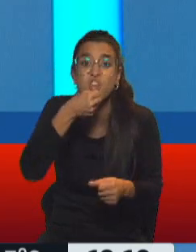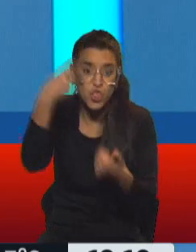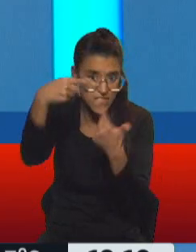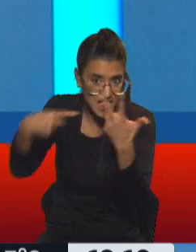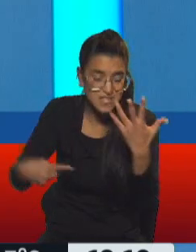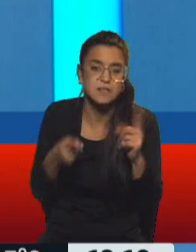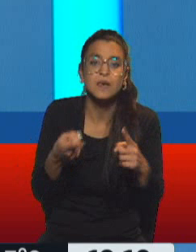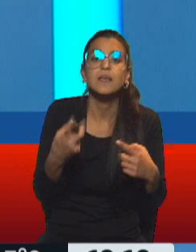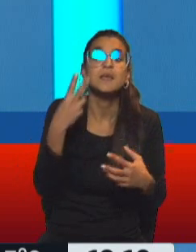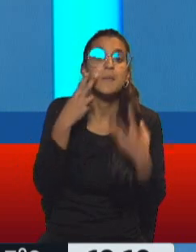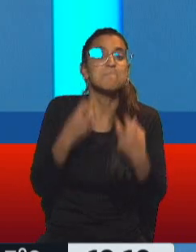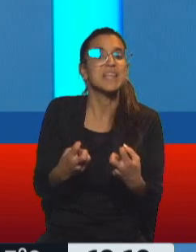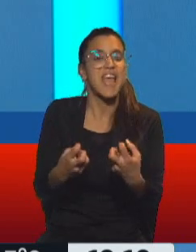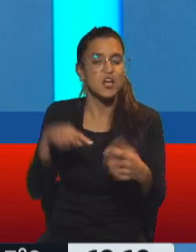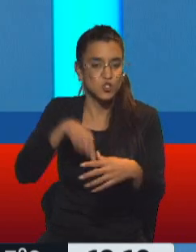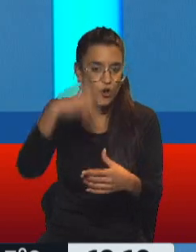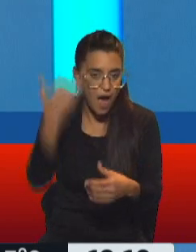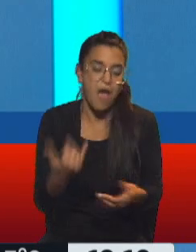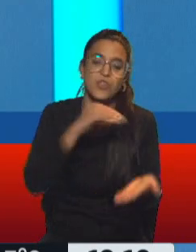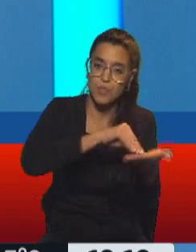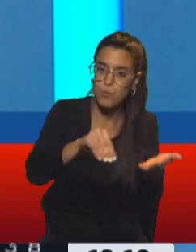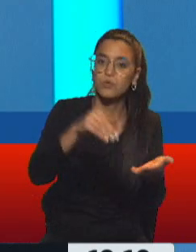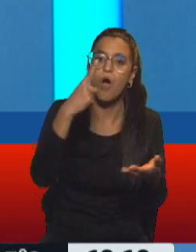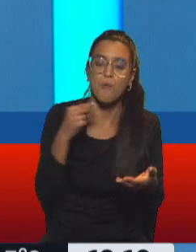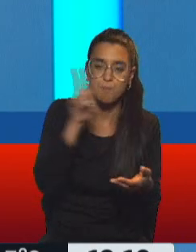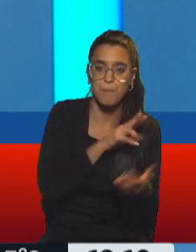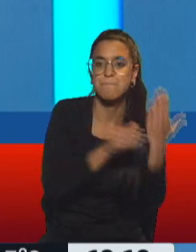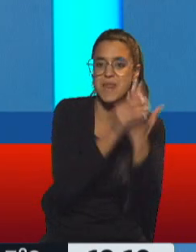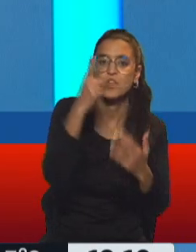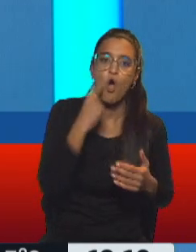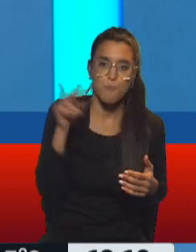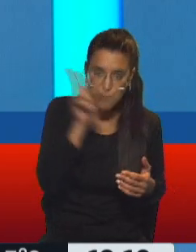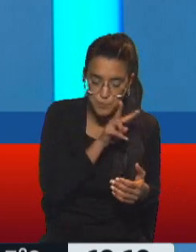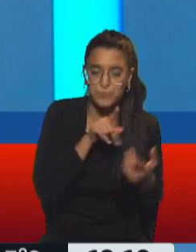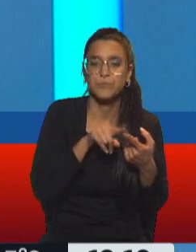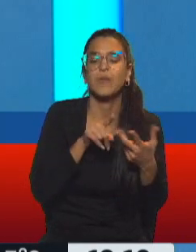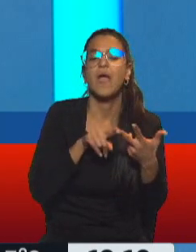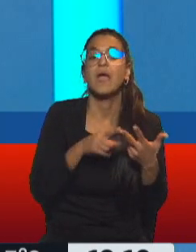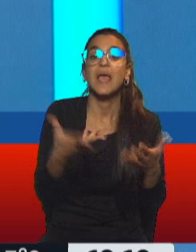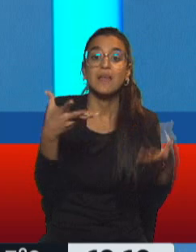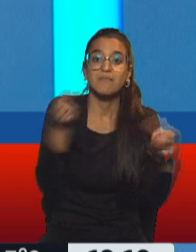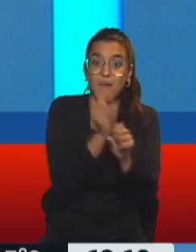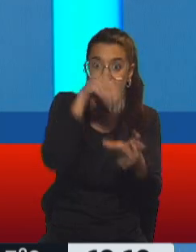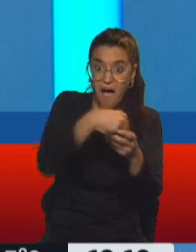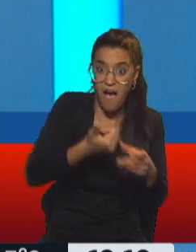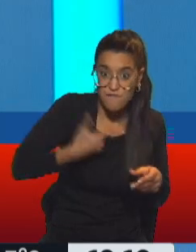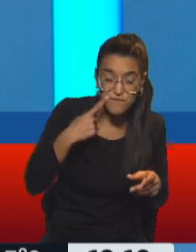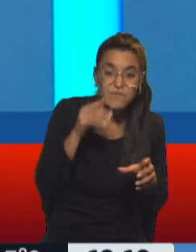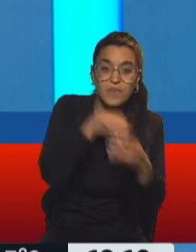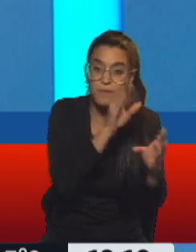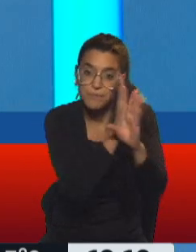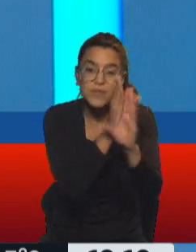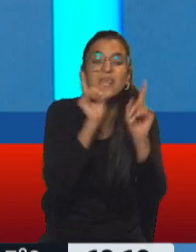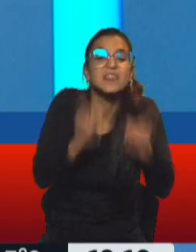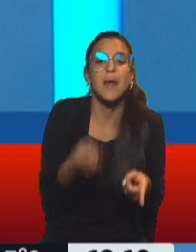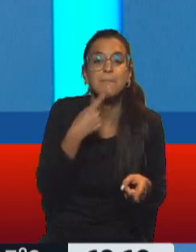investigación aparecen todos. Ajá. Aparecen diputados, diputadas, ministros, ministras, agentes de inteligencia y también